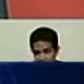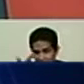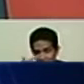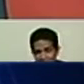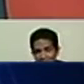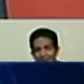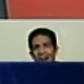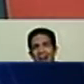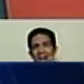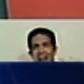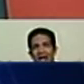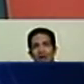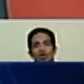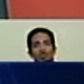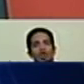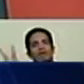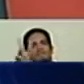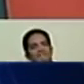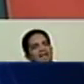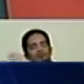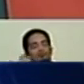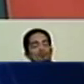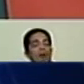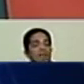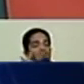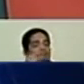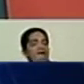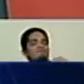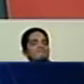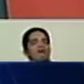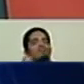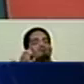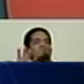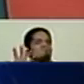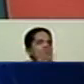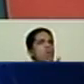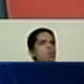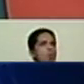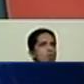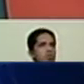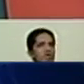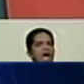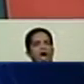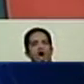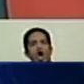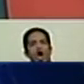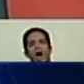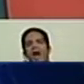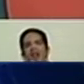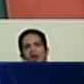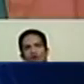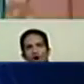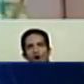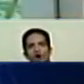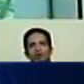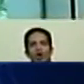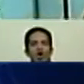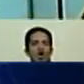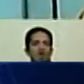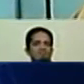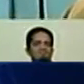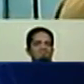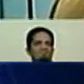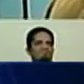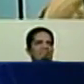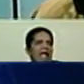a la población venezolana, para que no quede ningún tipo de espacio a que haya inexactitudes o que haya imprecisiones